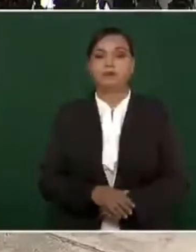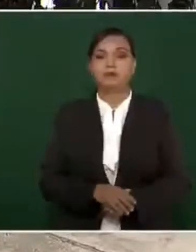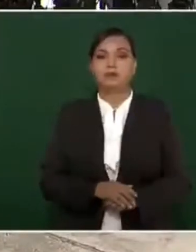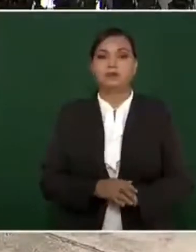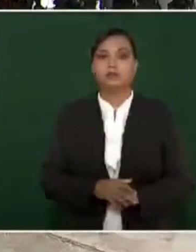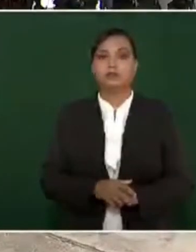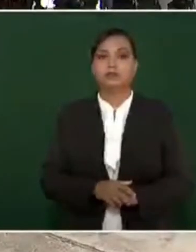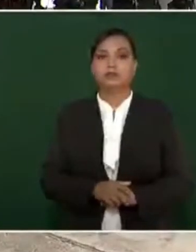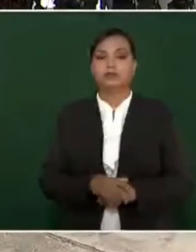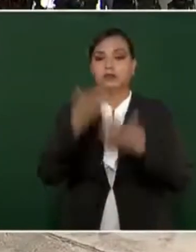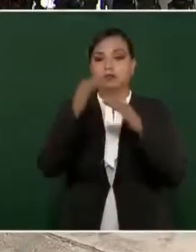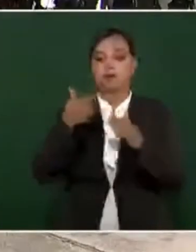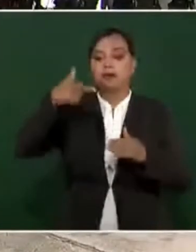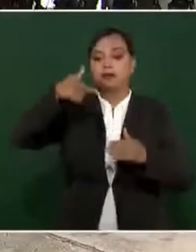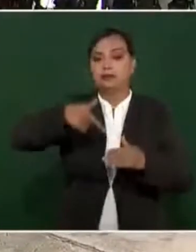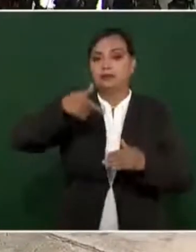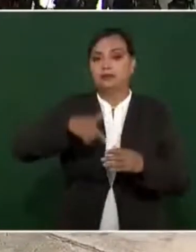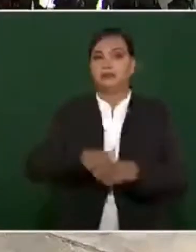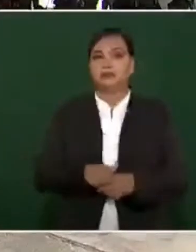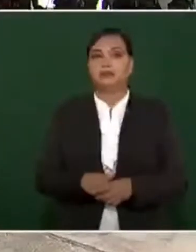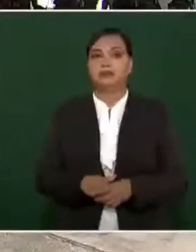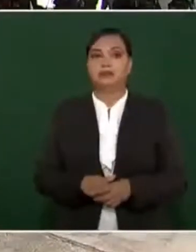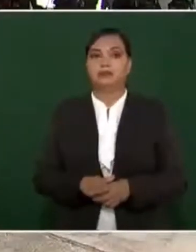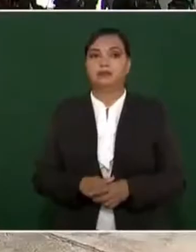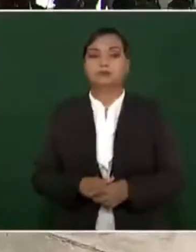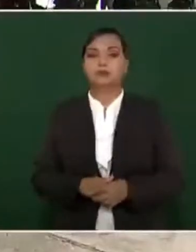Fíjense que